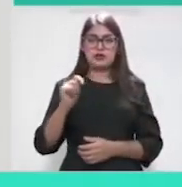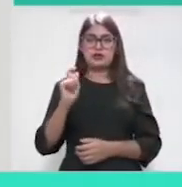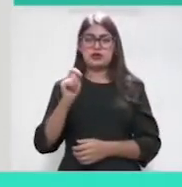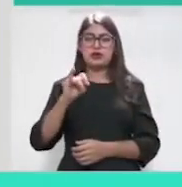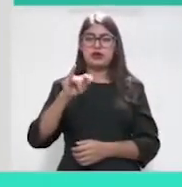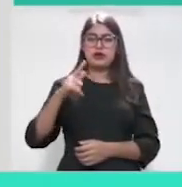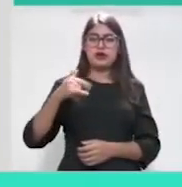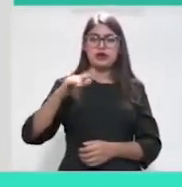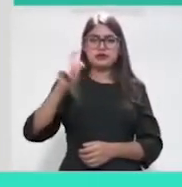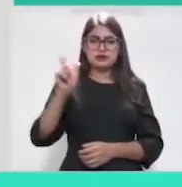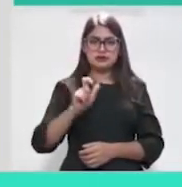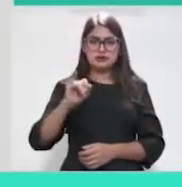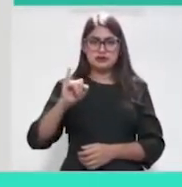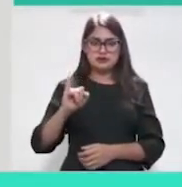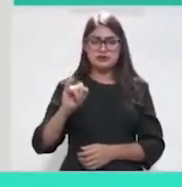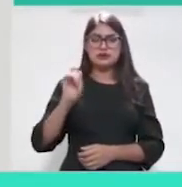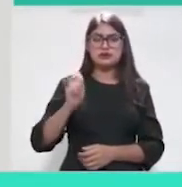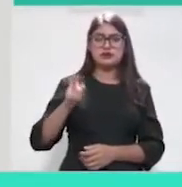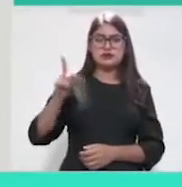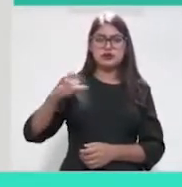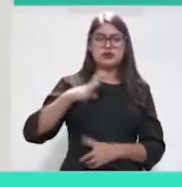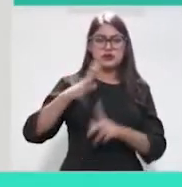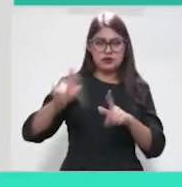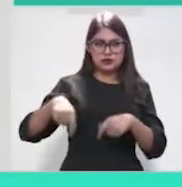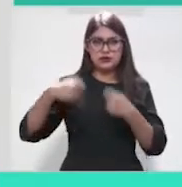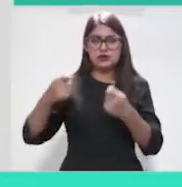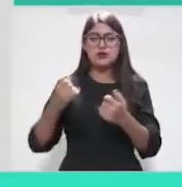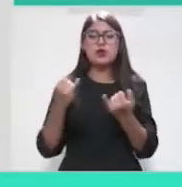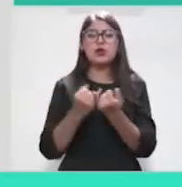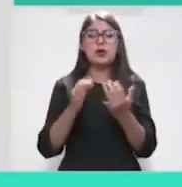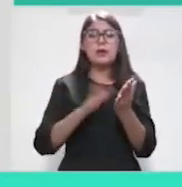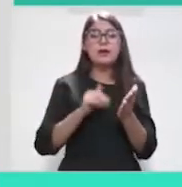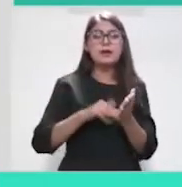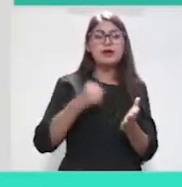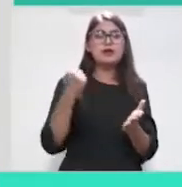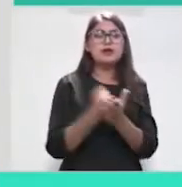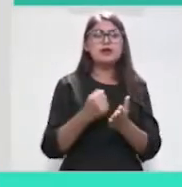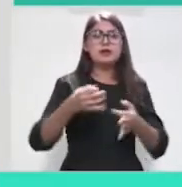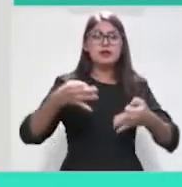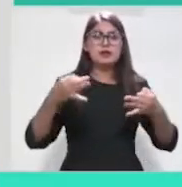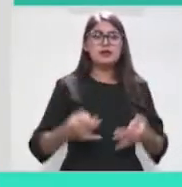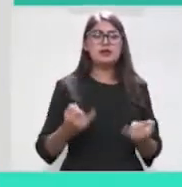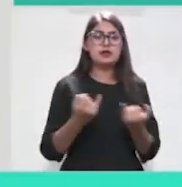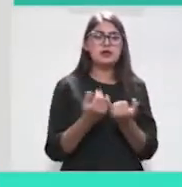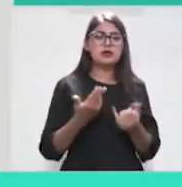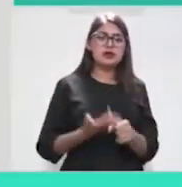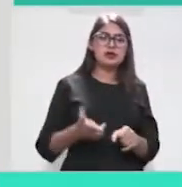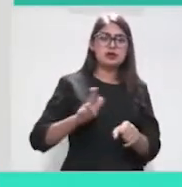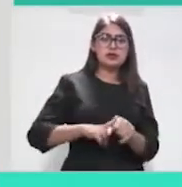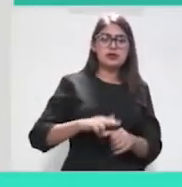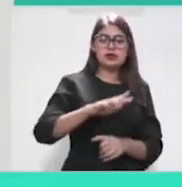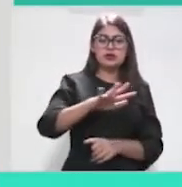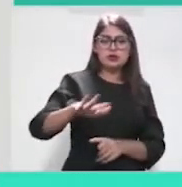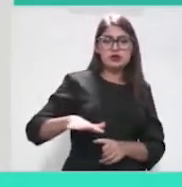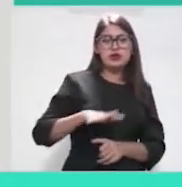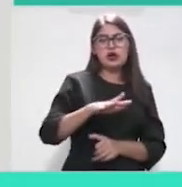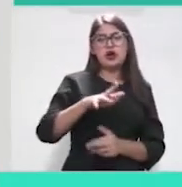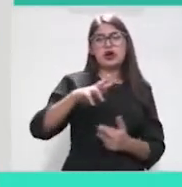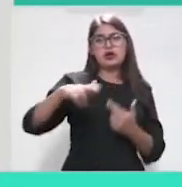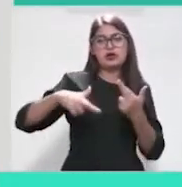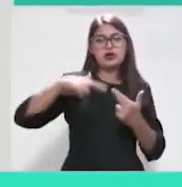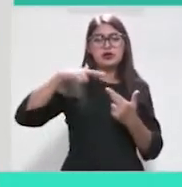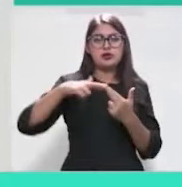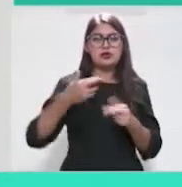entregó el CONACYT al sujeto obligado y los documentos que lo probaran. Dos, el hospital, zona, región, estado